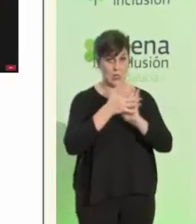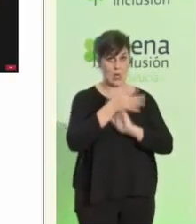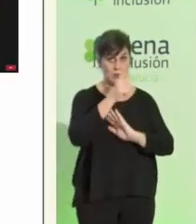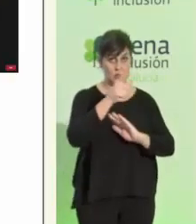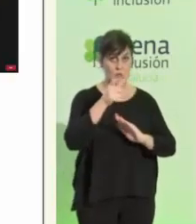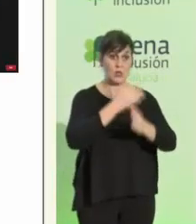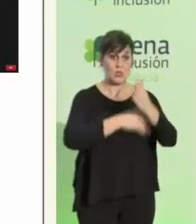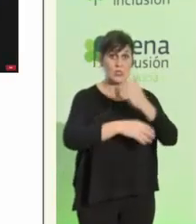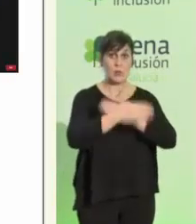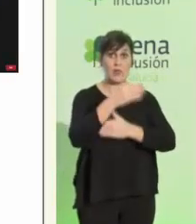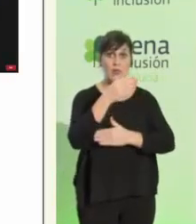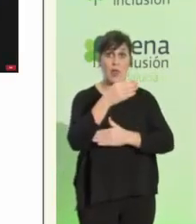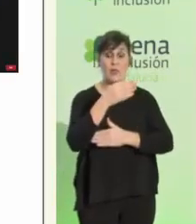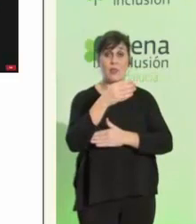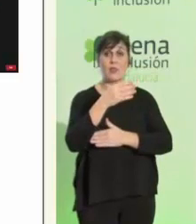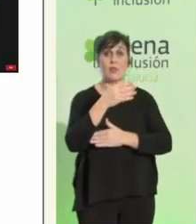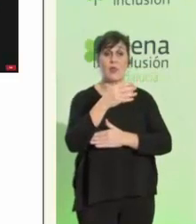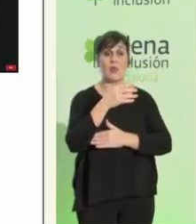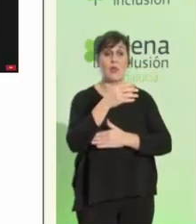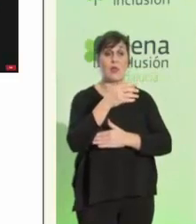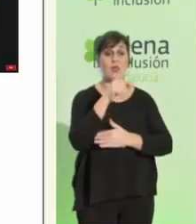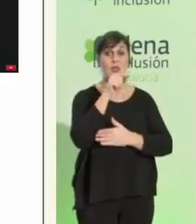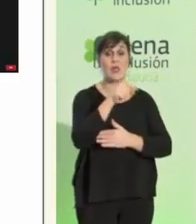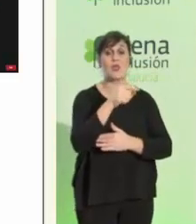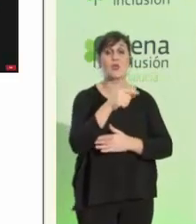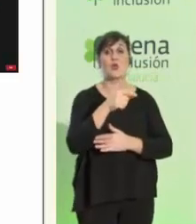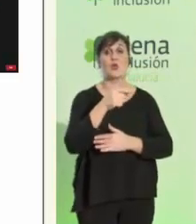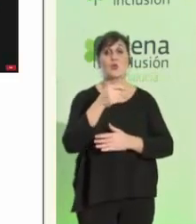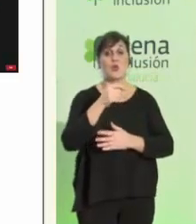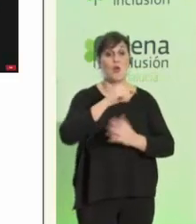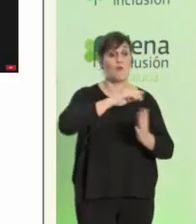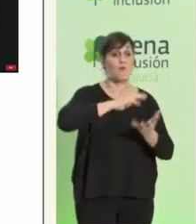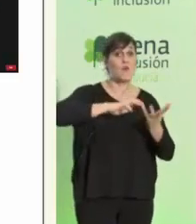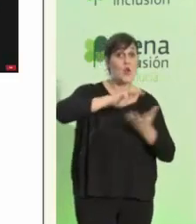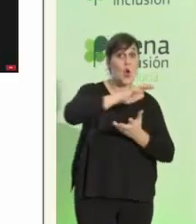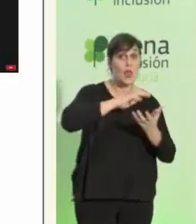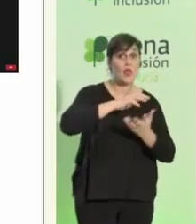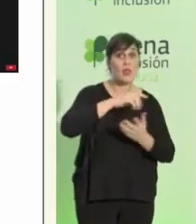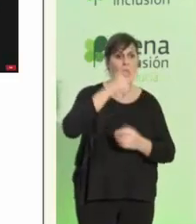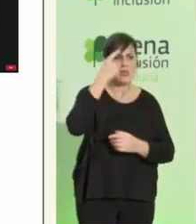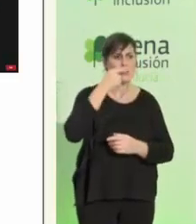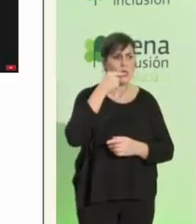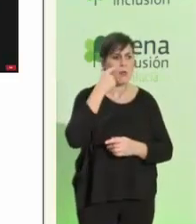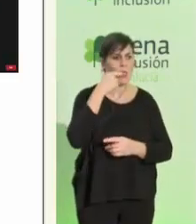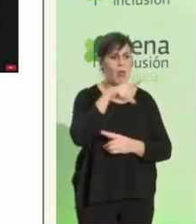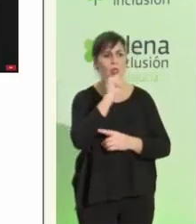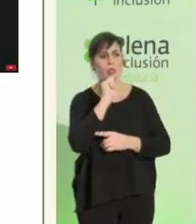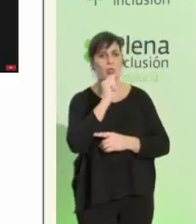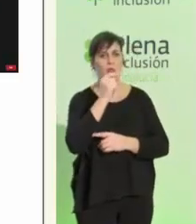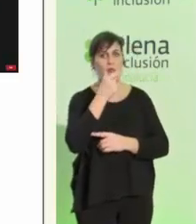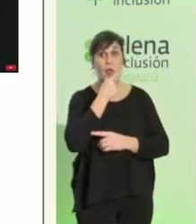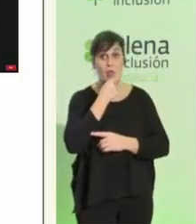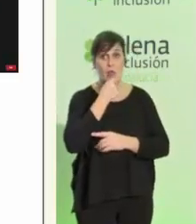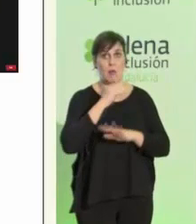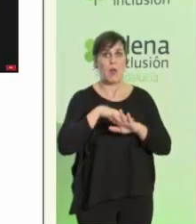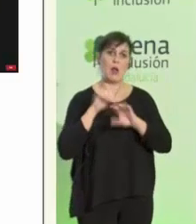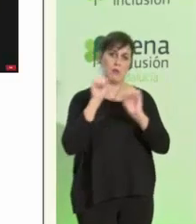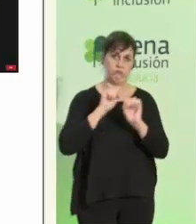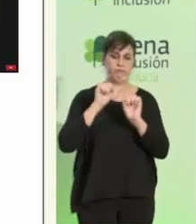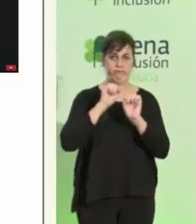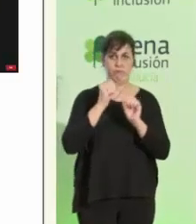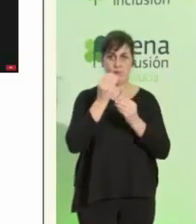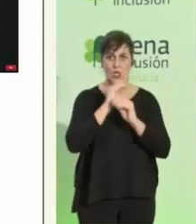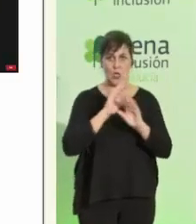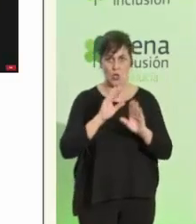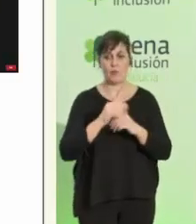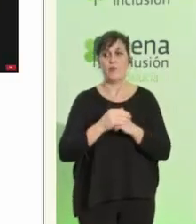discapacidad, que sepan reconocer la violencia y defenderse frente a ella. Quería hablar acerca de mi